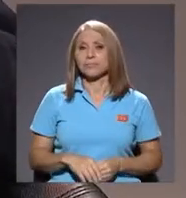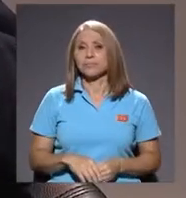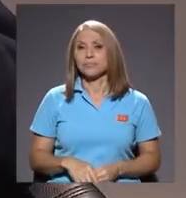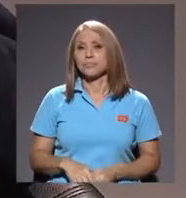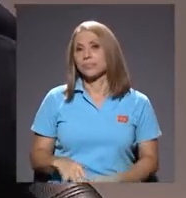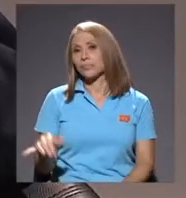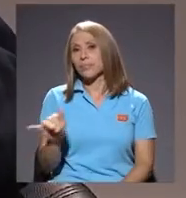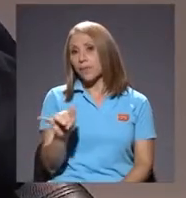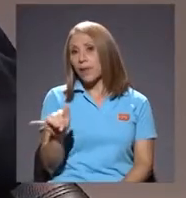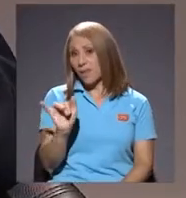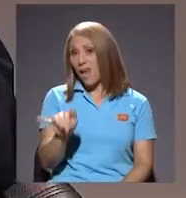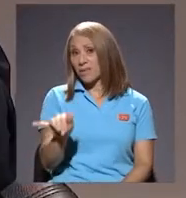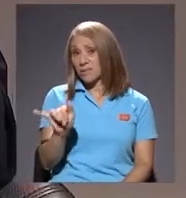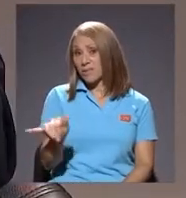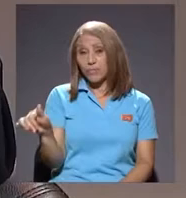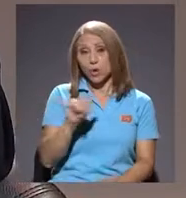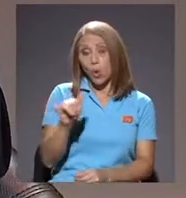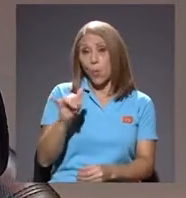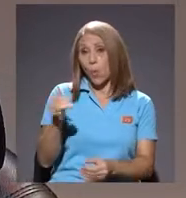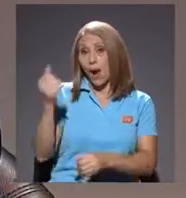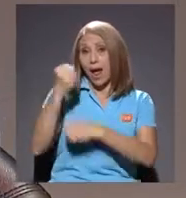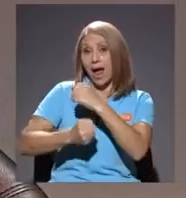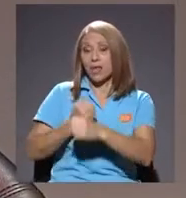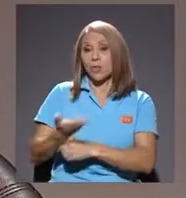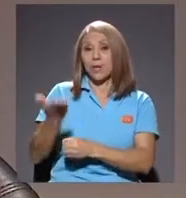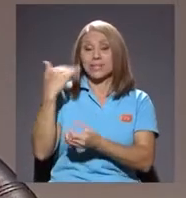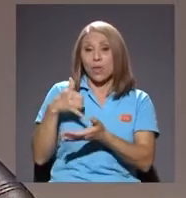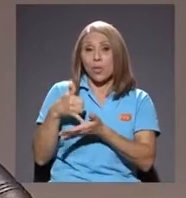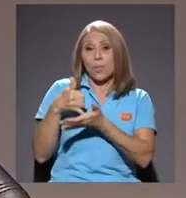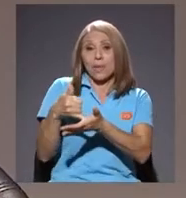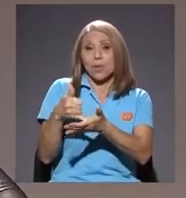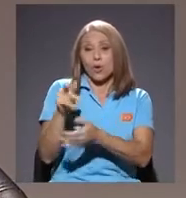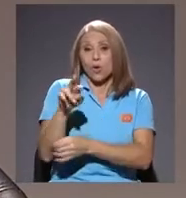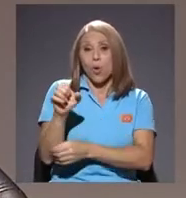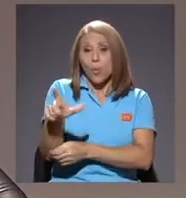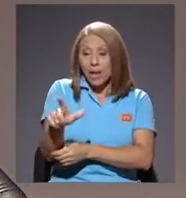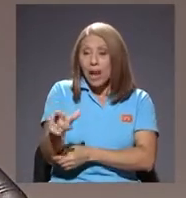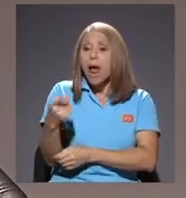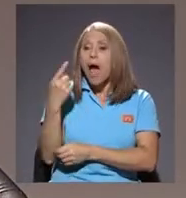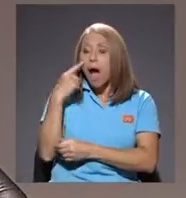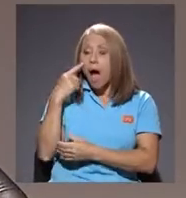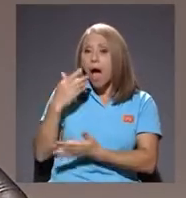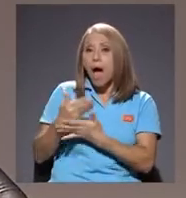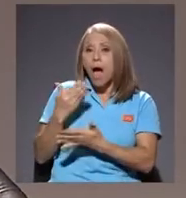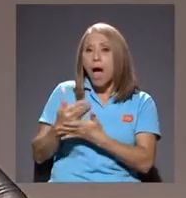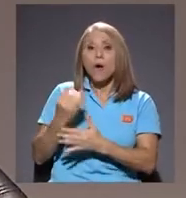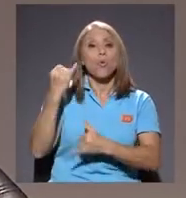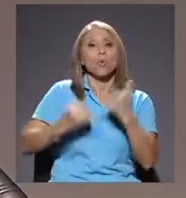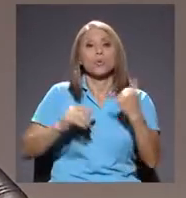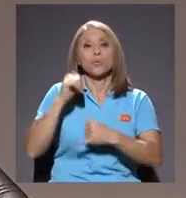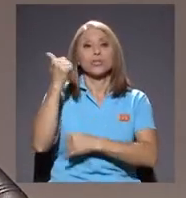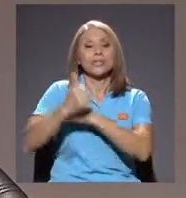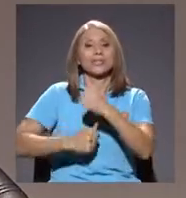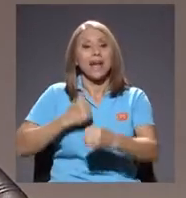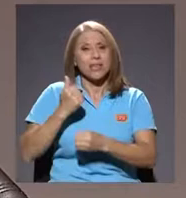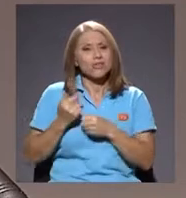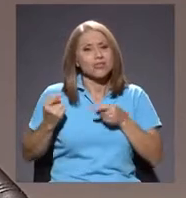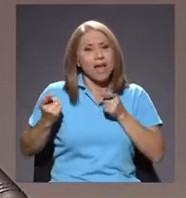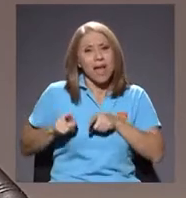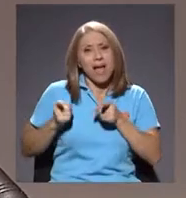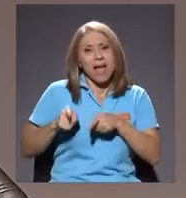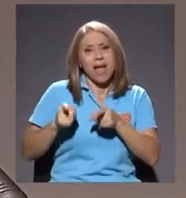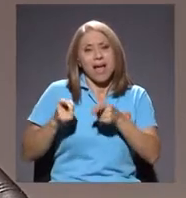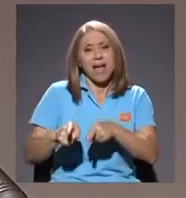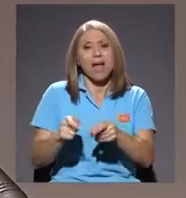el premio nobel del año pasado nos señala esto ha venido ocurriendo en los últimos 10 años con una serie de premios nobeles que han